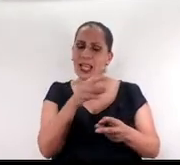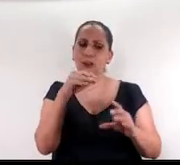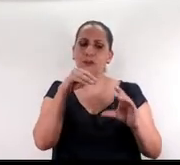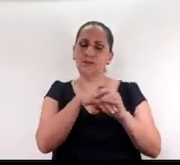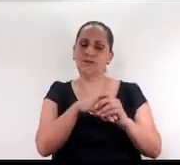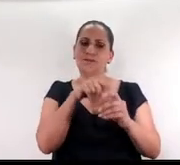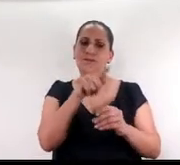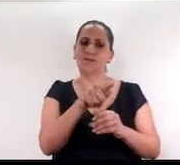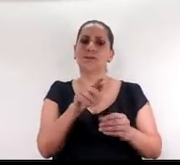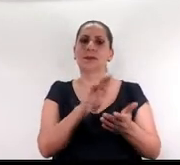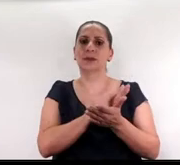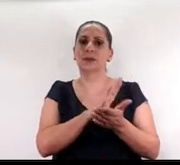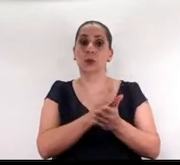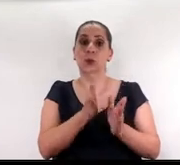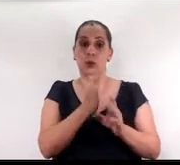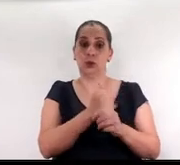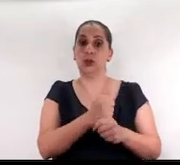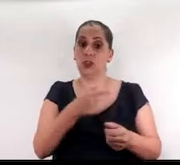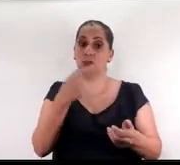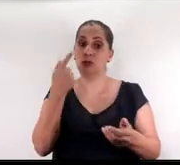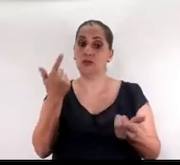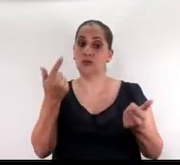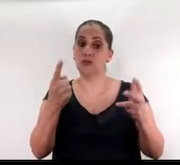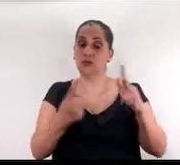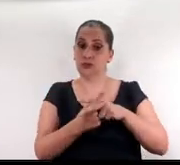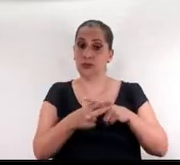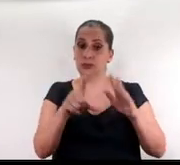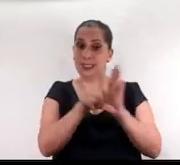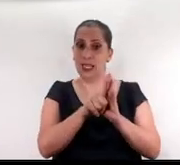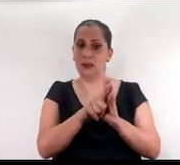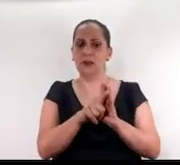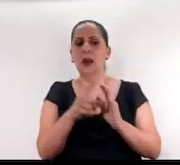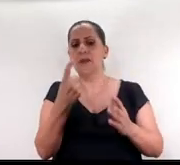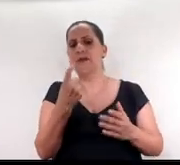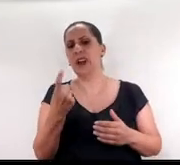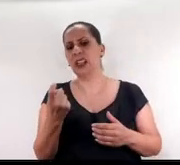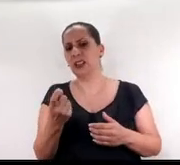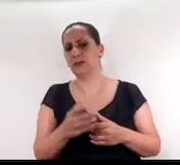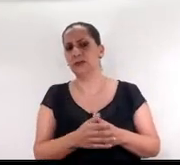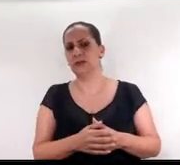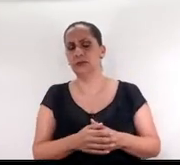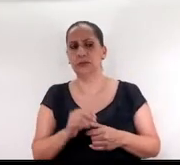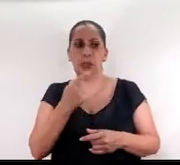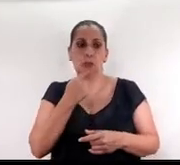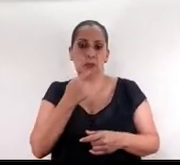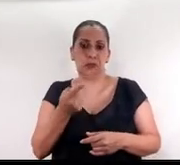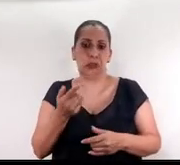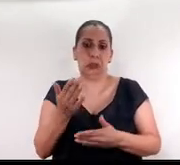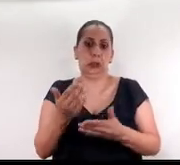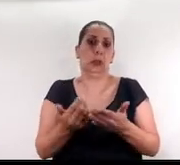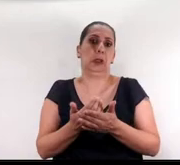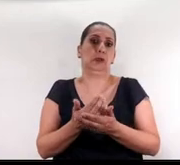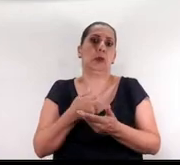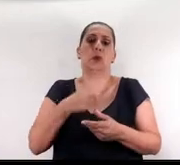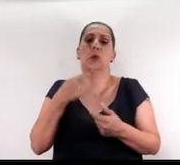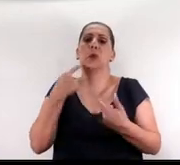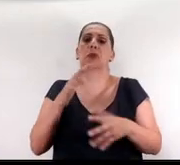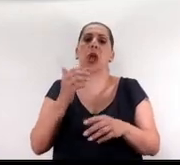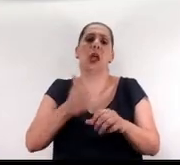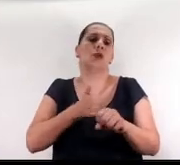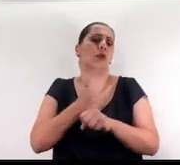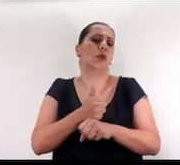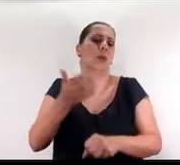en cuenta cuando se aplicó la ley. Todavía faltan, para no decir que es algo nuevo, yo digo que ya lo planteé